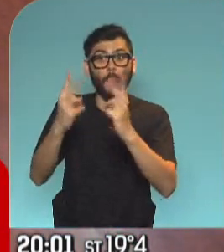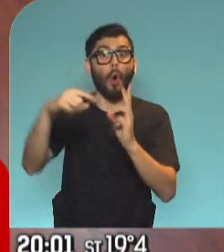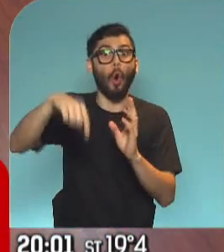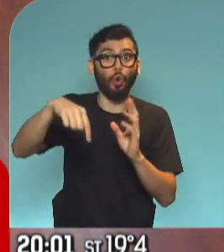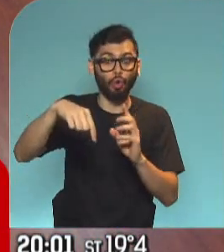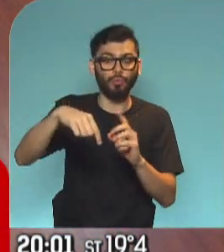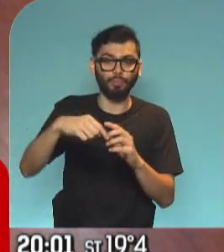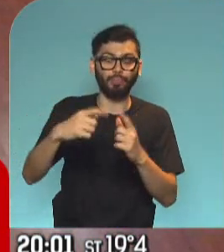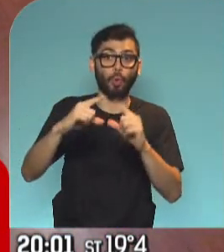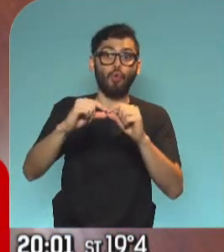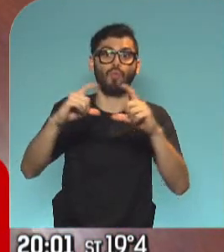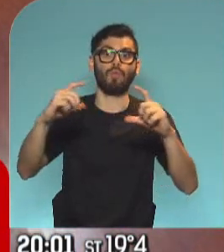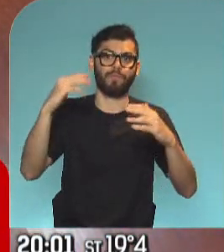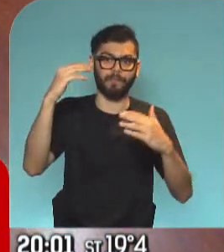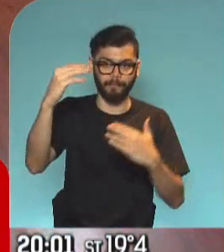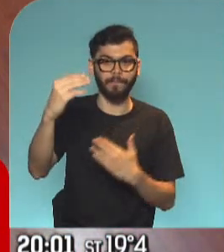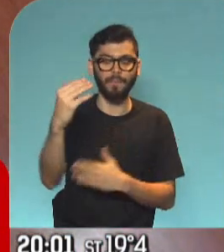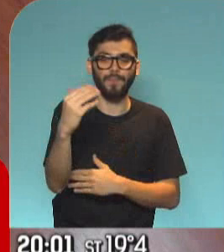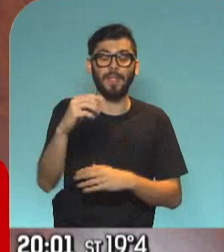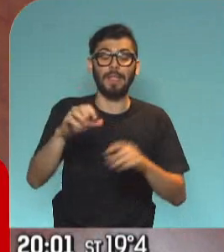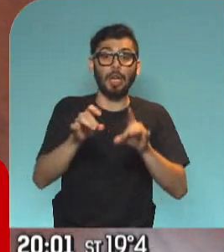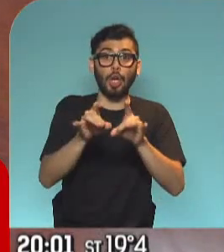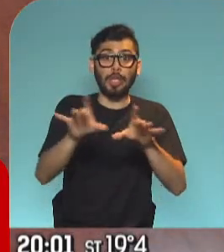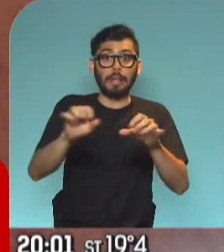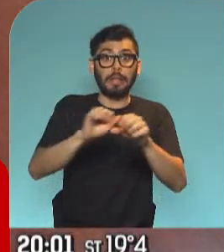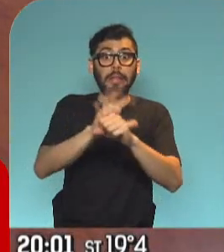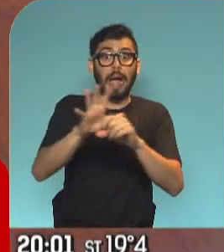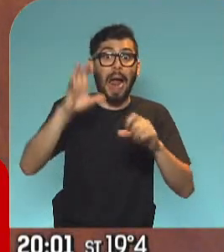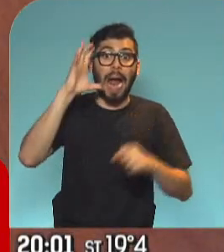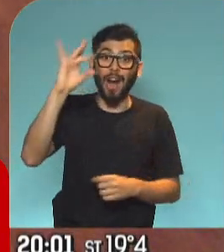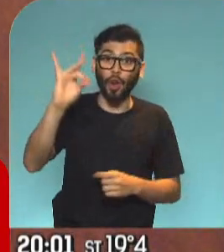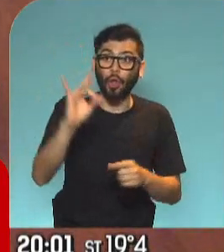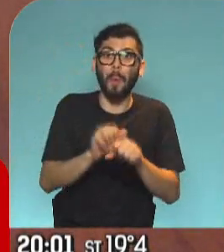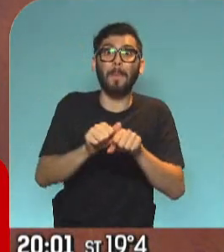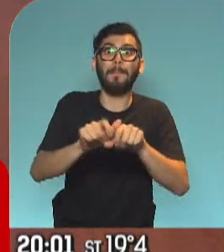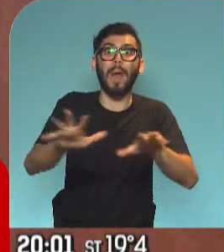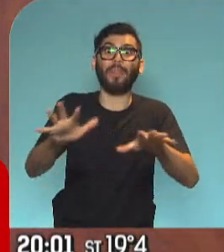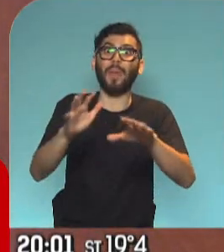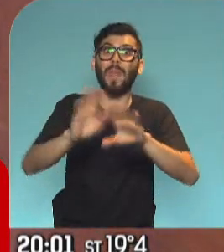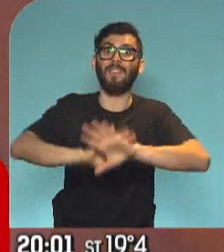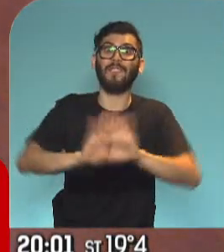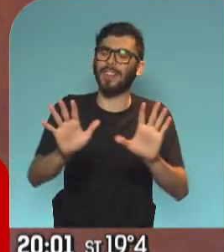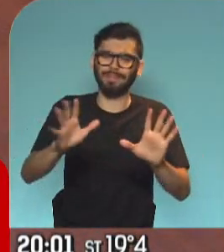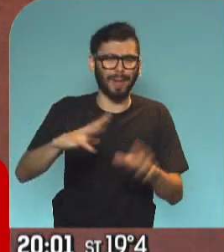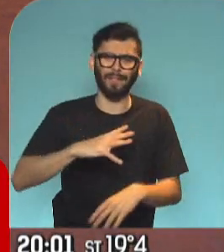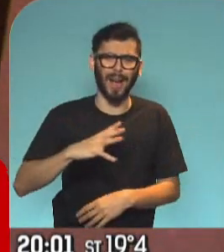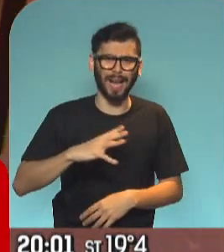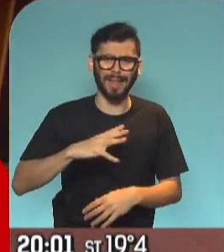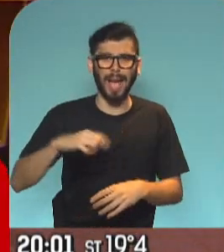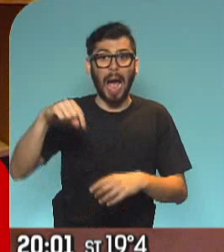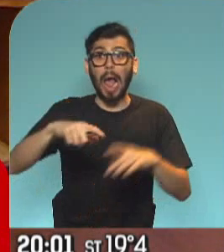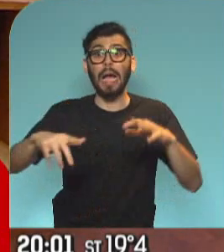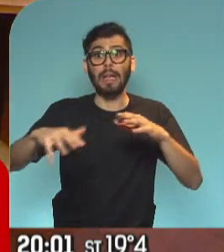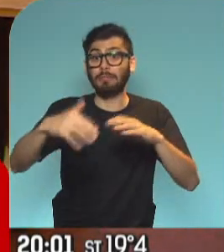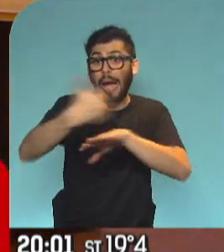Muy buenas noches. Y récord de contagios, lamentablemente, lejos estamos de superar esta pandemia. Estamos saliendo a la calle, atravesando la pandemia y por eso hay que